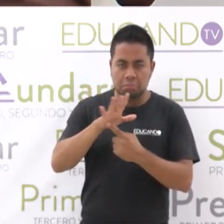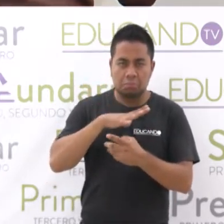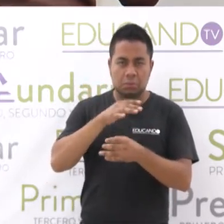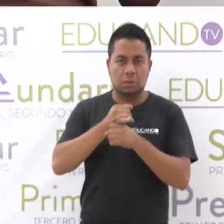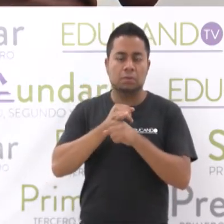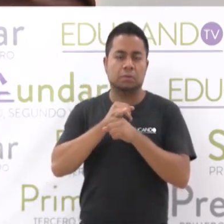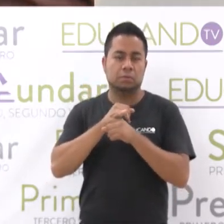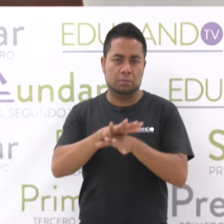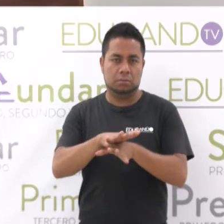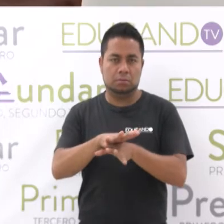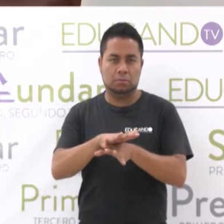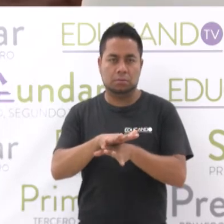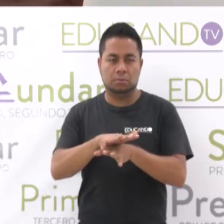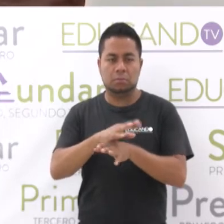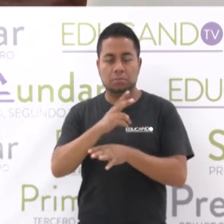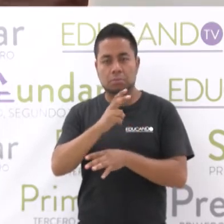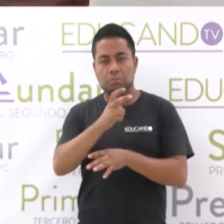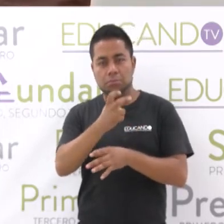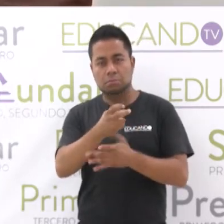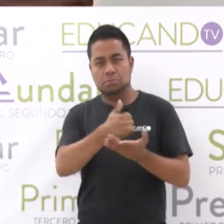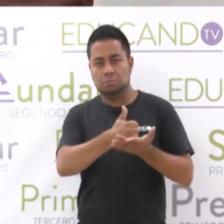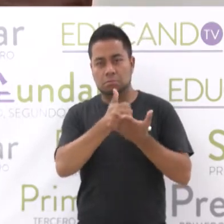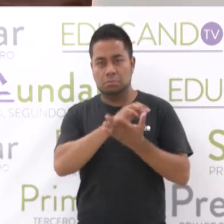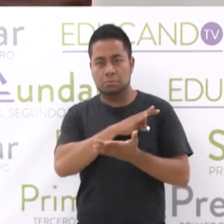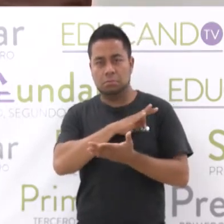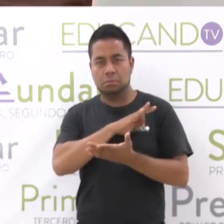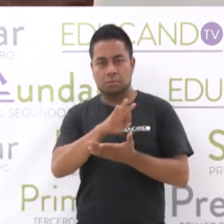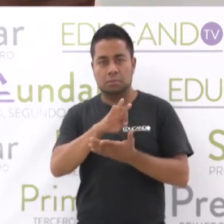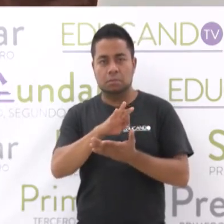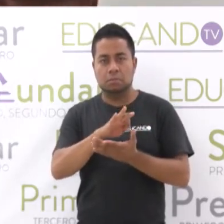información que nos puede ayudar